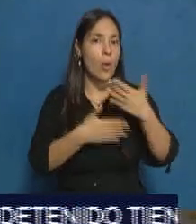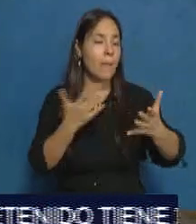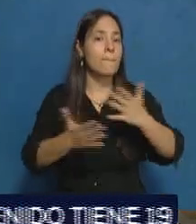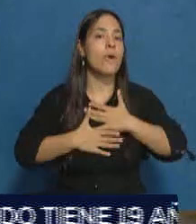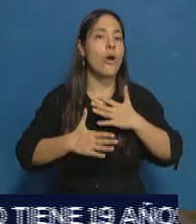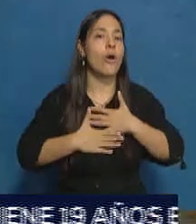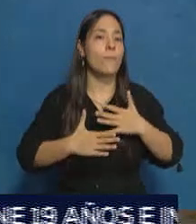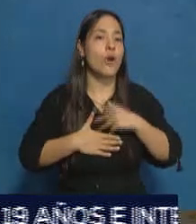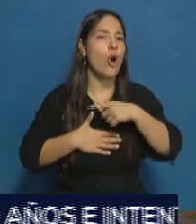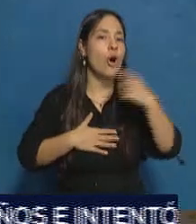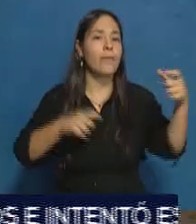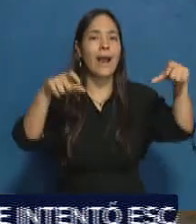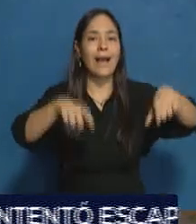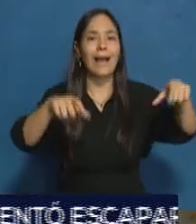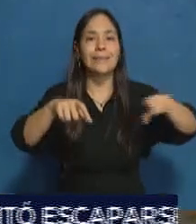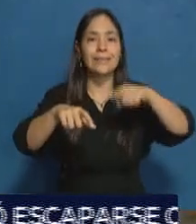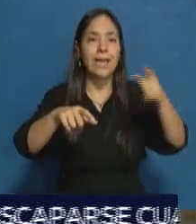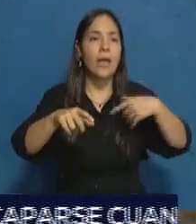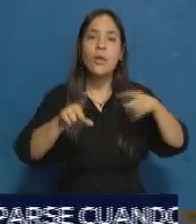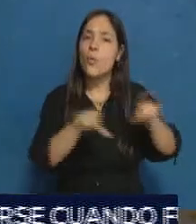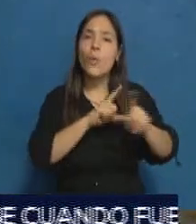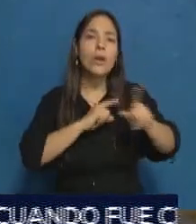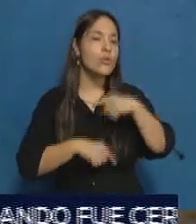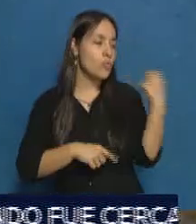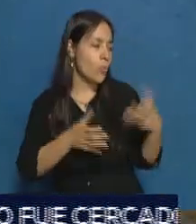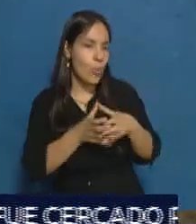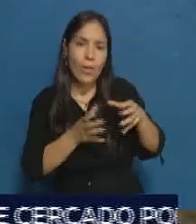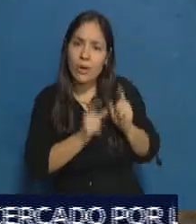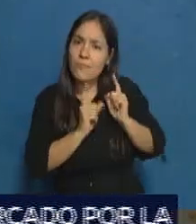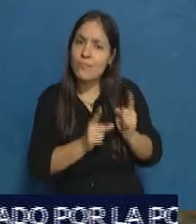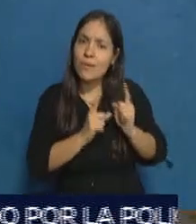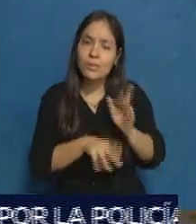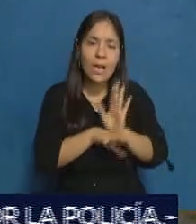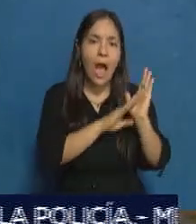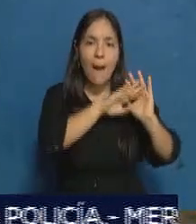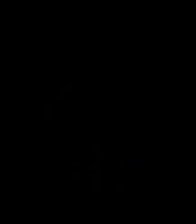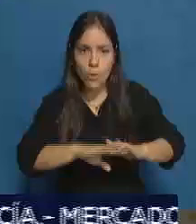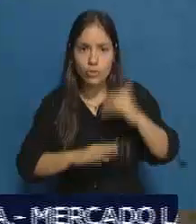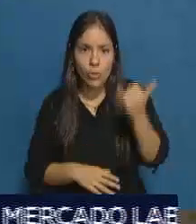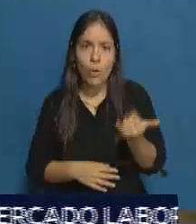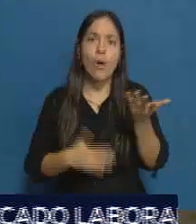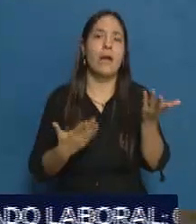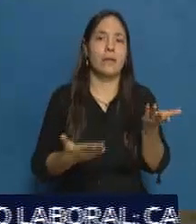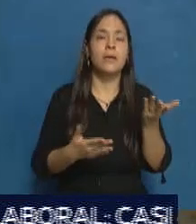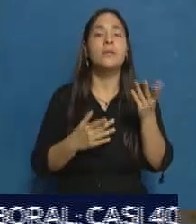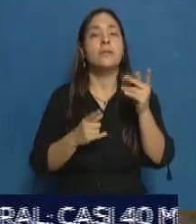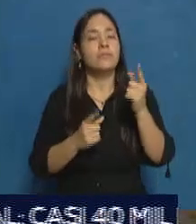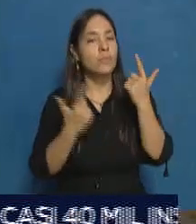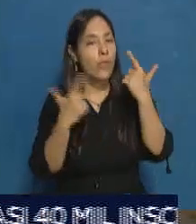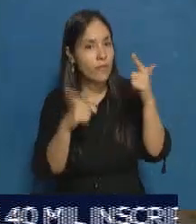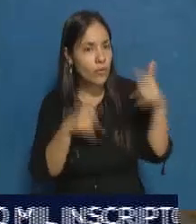de que sea en otra cancha, va a ser importante. Siempre el apoyo y estar ahí afuera y saber que están con nosotros más disfrutando este